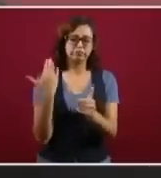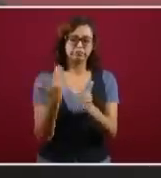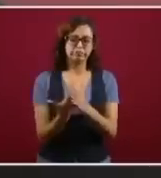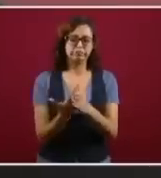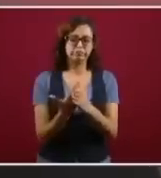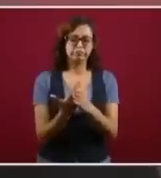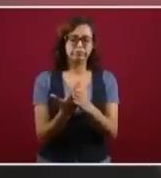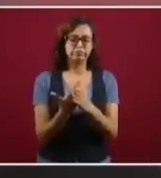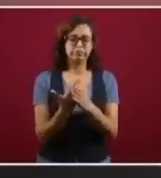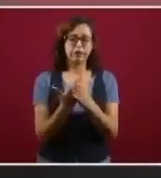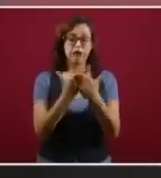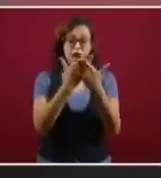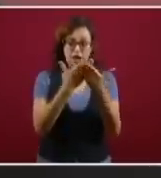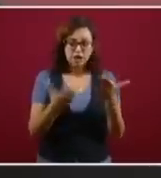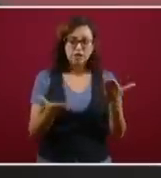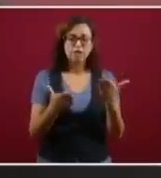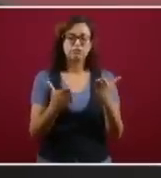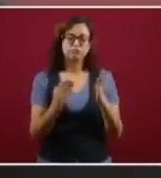ya no solo